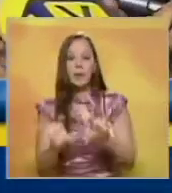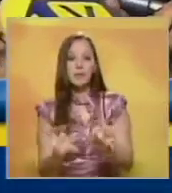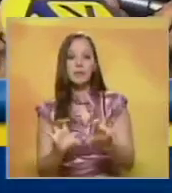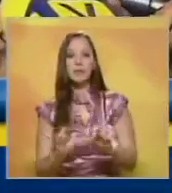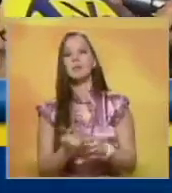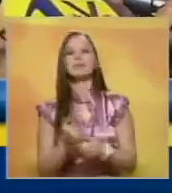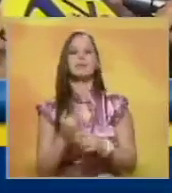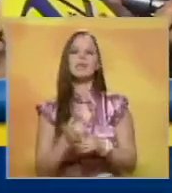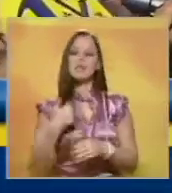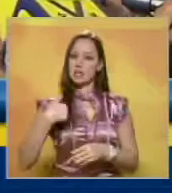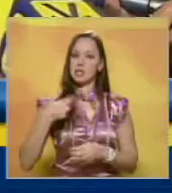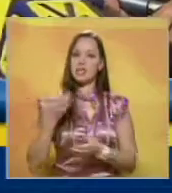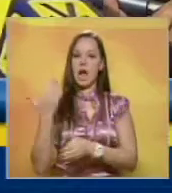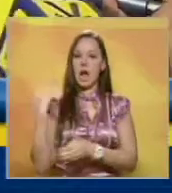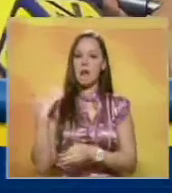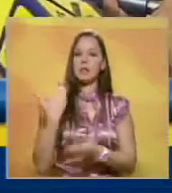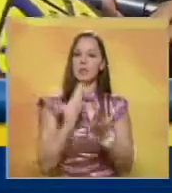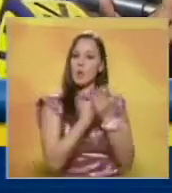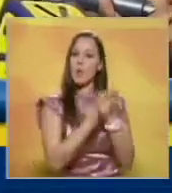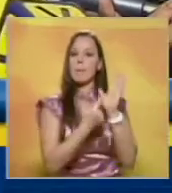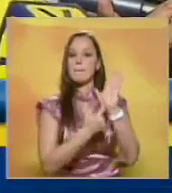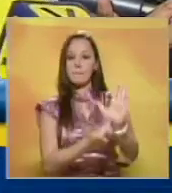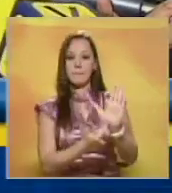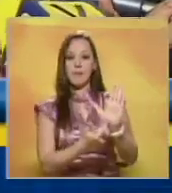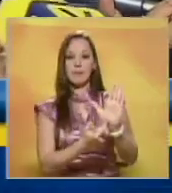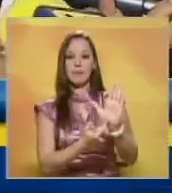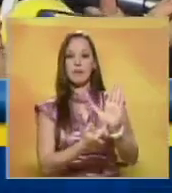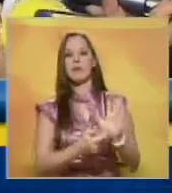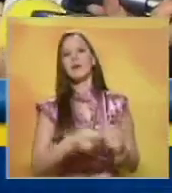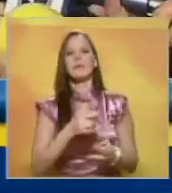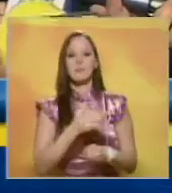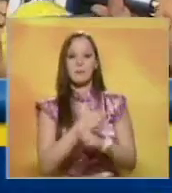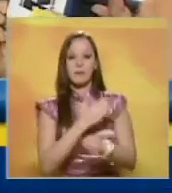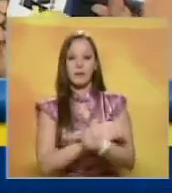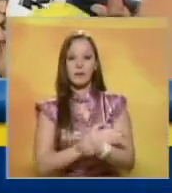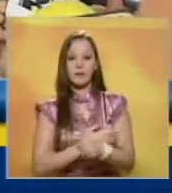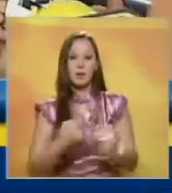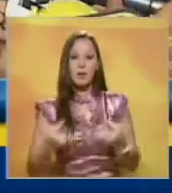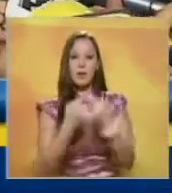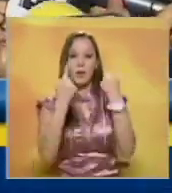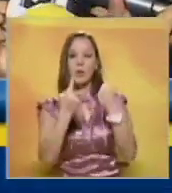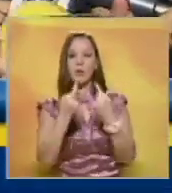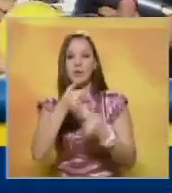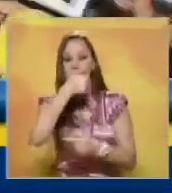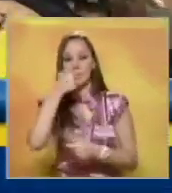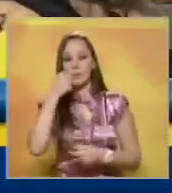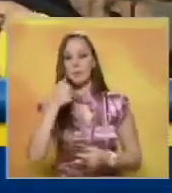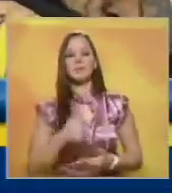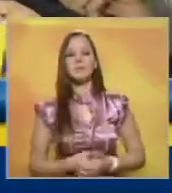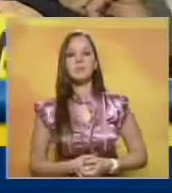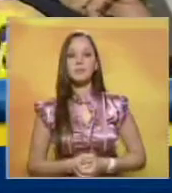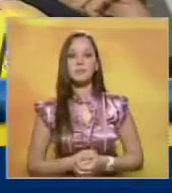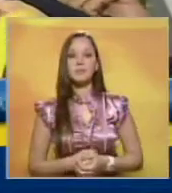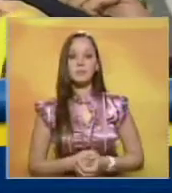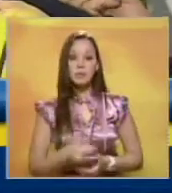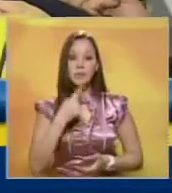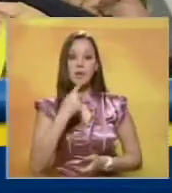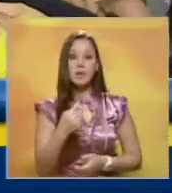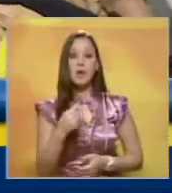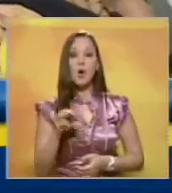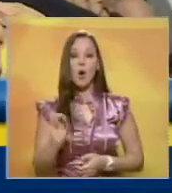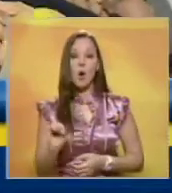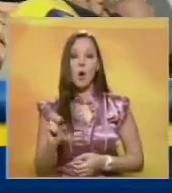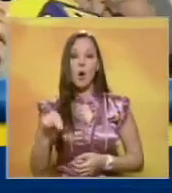en el Consejo de Seguridad Ciudadana como en el Consejo para el Trato de las Drogas en UNASUR. Indicó que la ONA